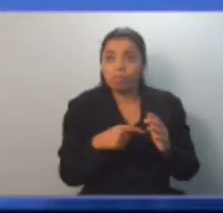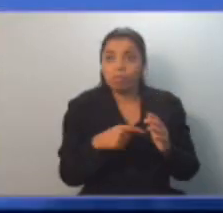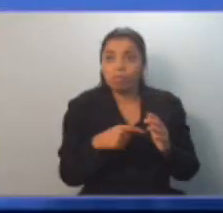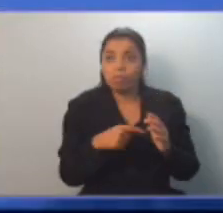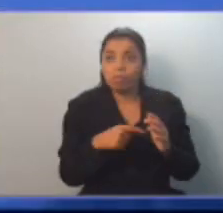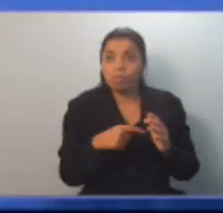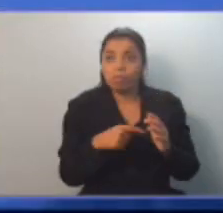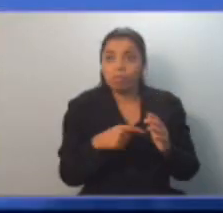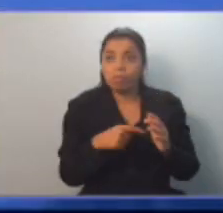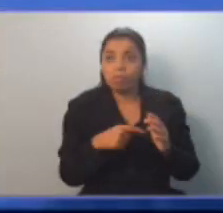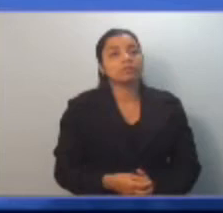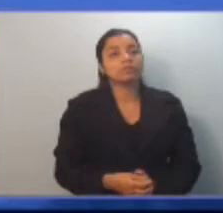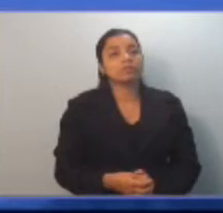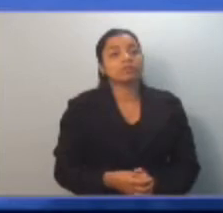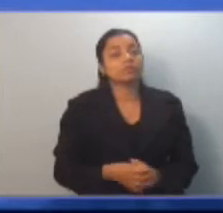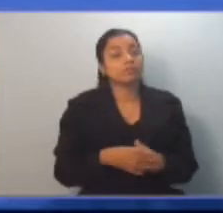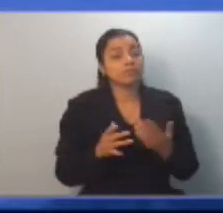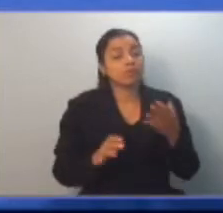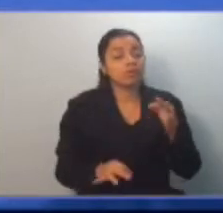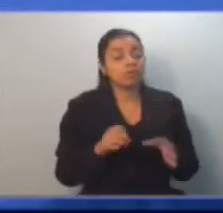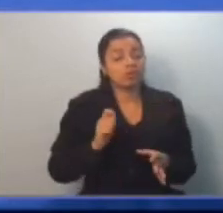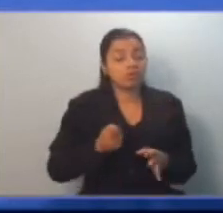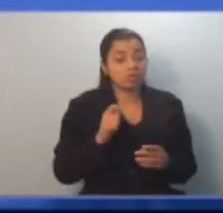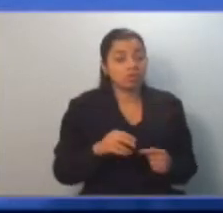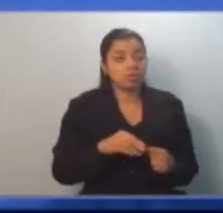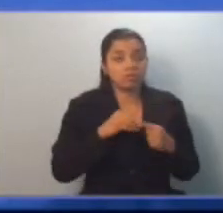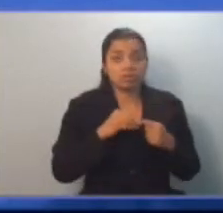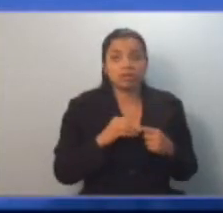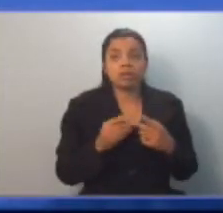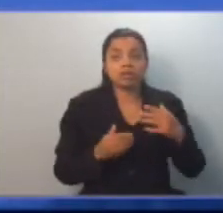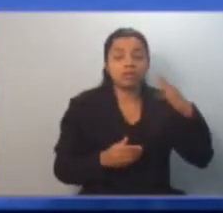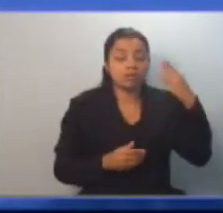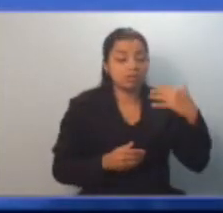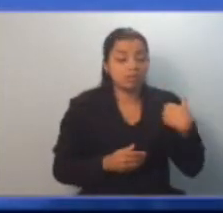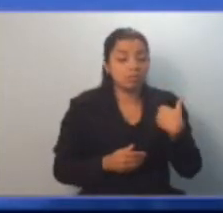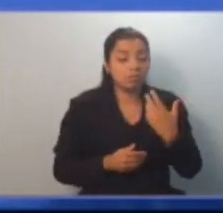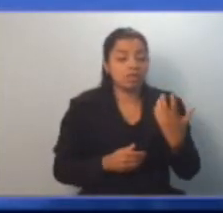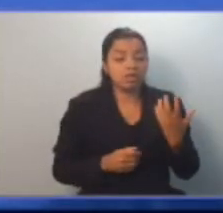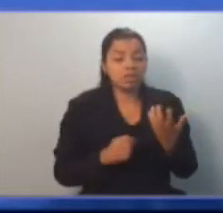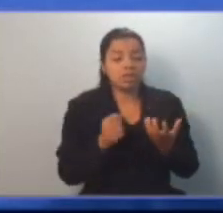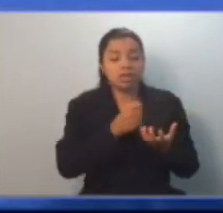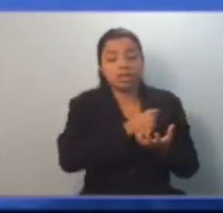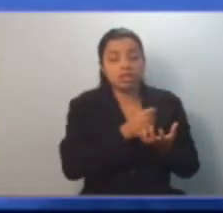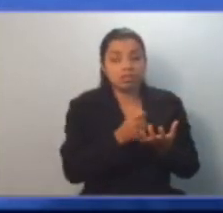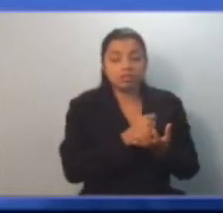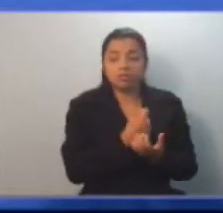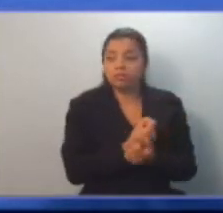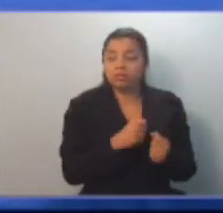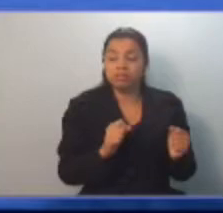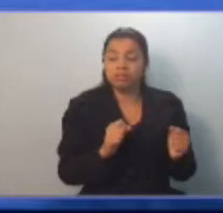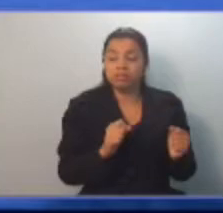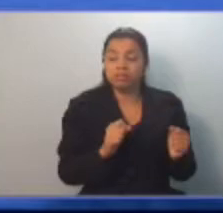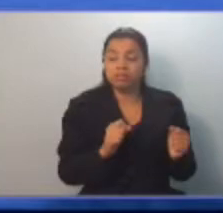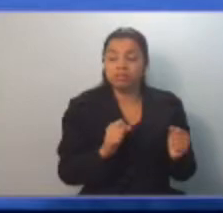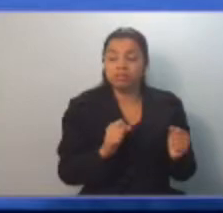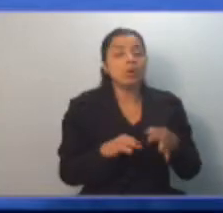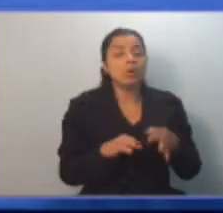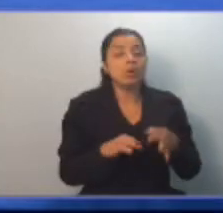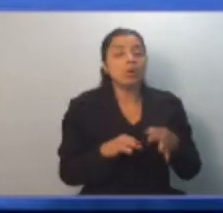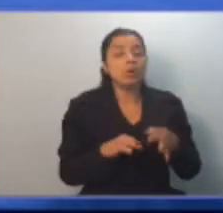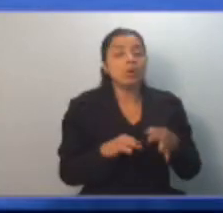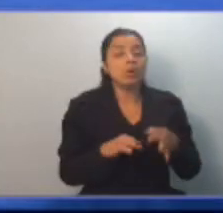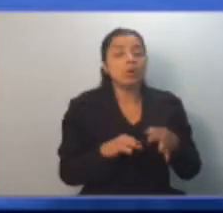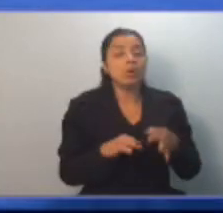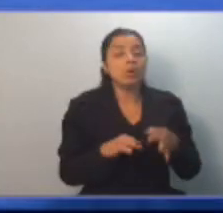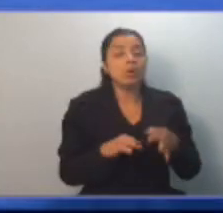Justicia. Juzgados especializados para una vida libre de violencia contra las mujeres, juzgados de menor infractor y juzgados